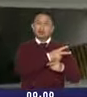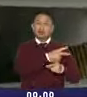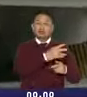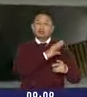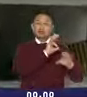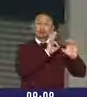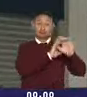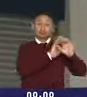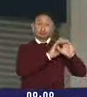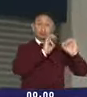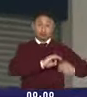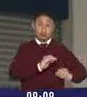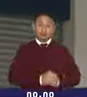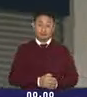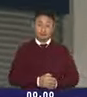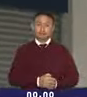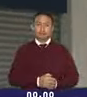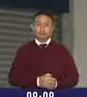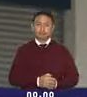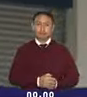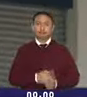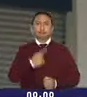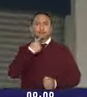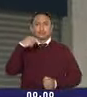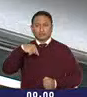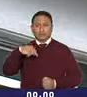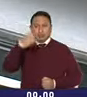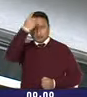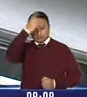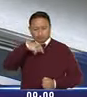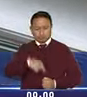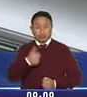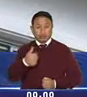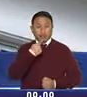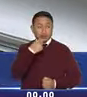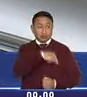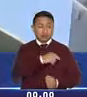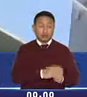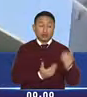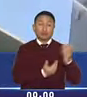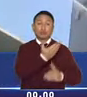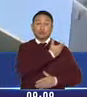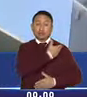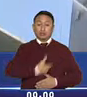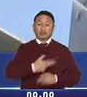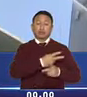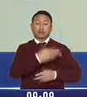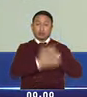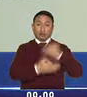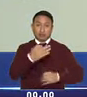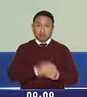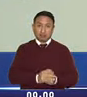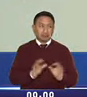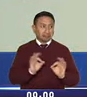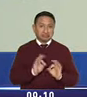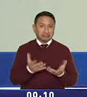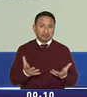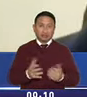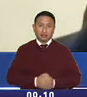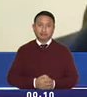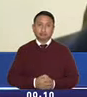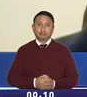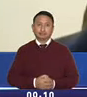Participación Ciudadana y Control Social para cumplir con la sentencia de la misma Corte para la designación del presidente del Consejo de la